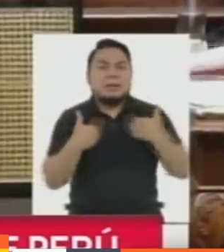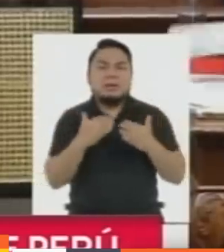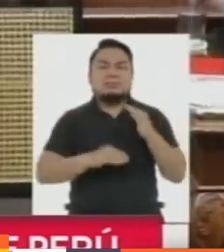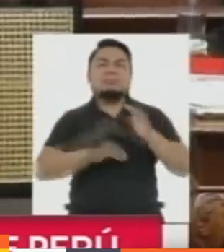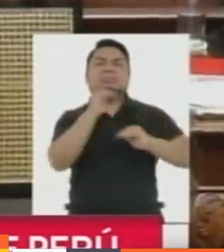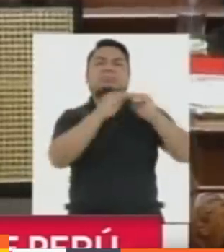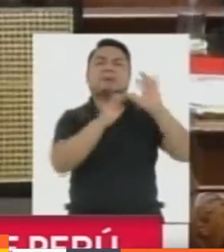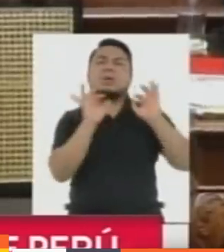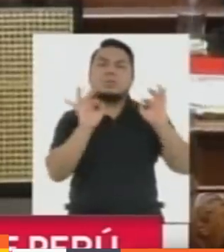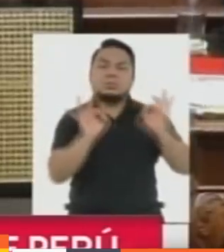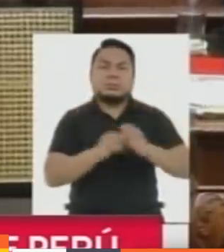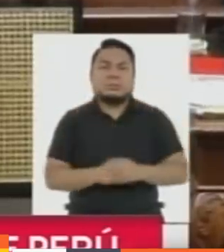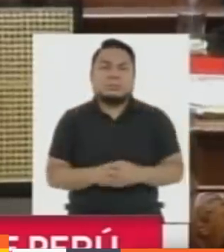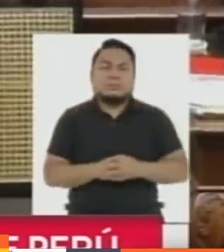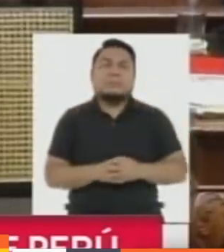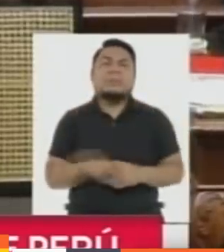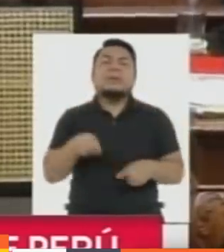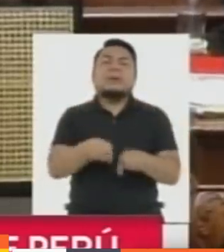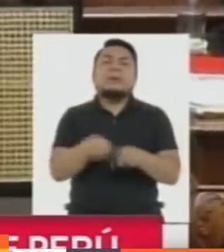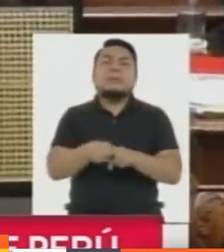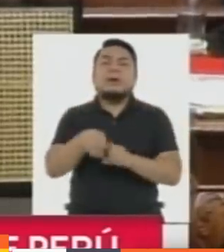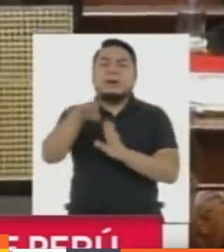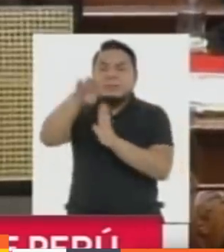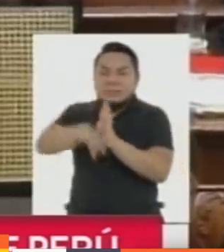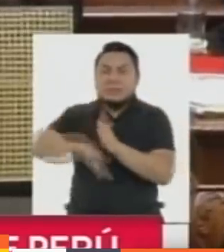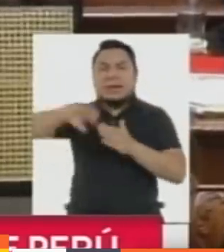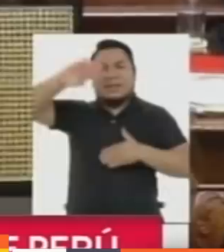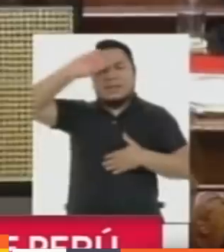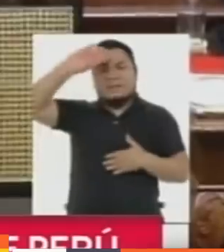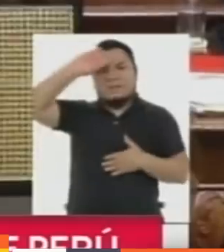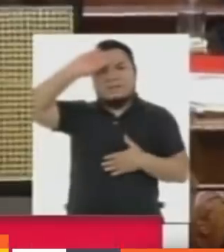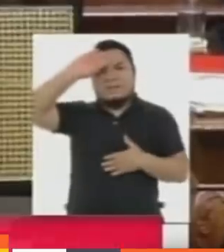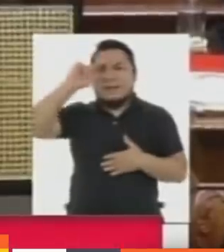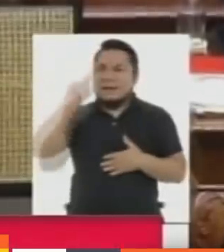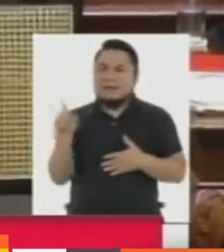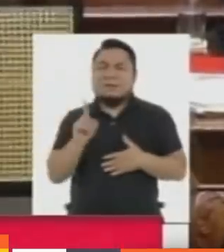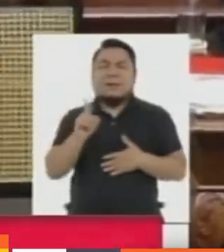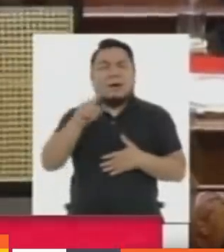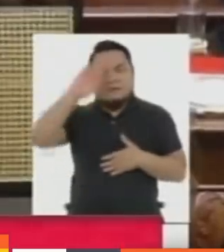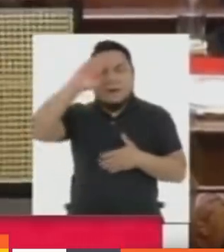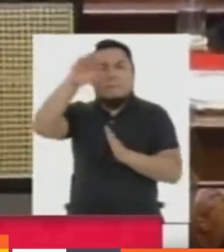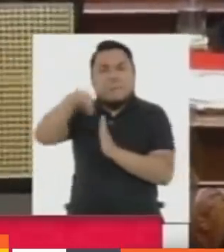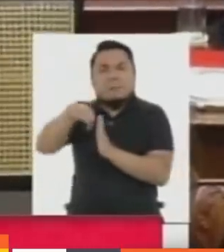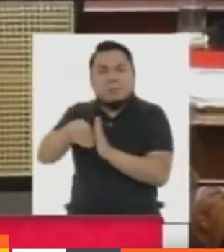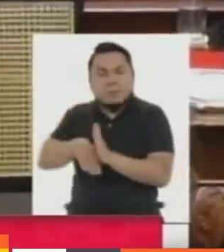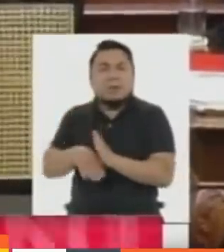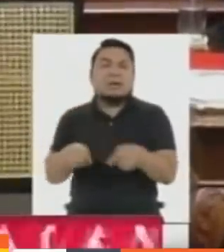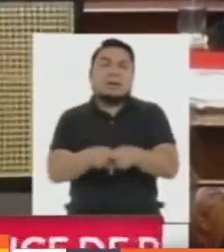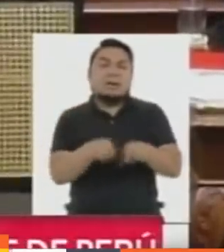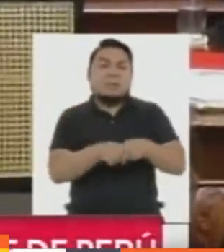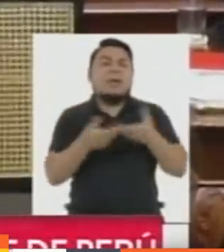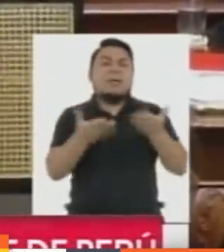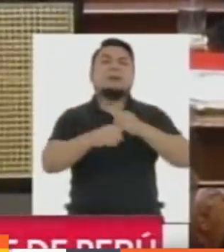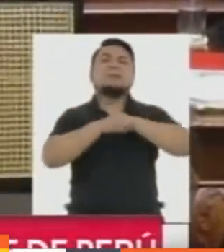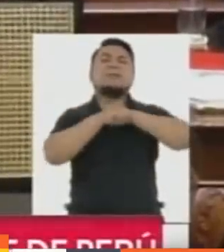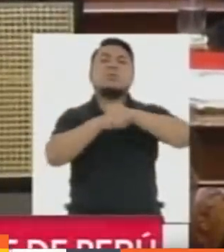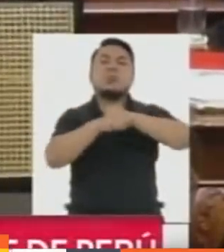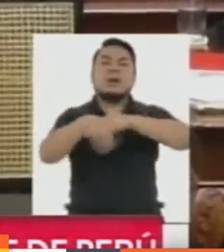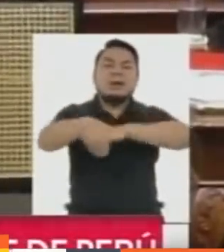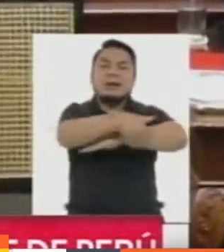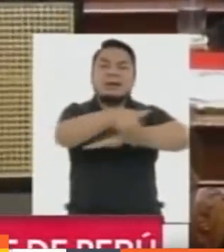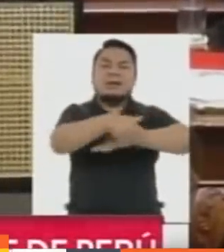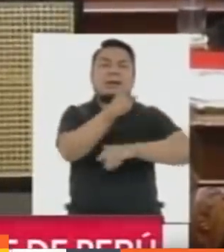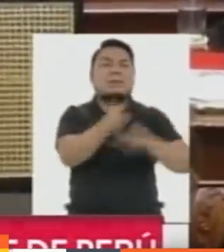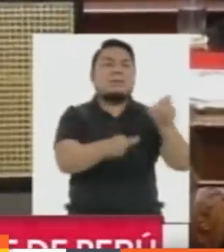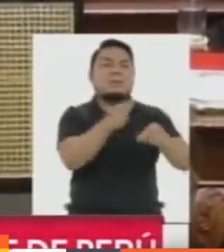le había sido denegada de forma fáctica del otro lado vicente ese baile juró hoy como presidente el consejo de ministros en reemplazo del salvador